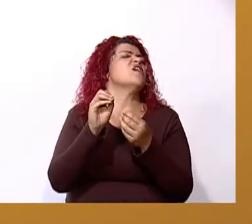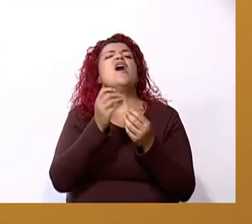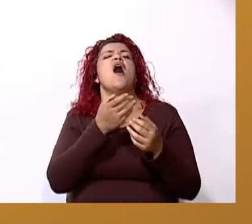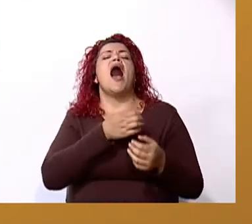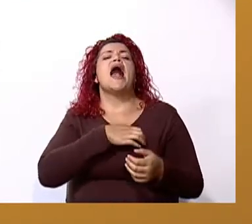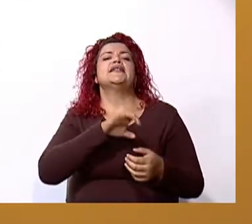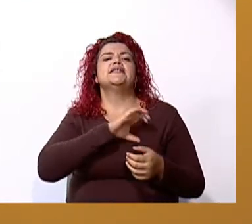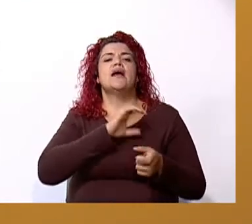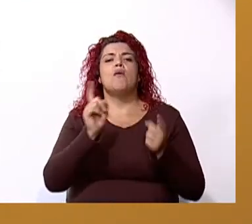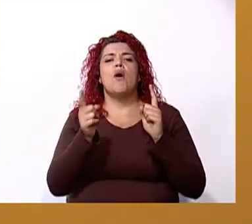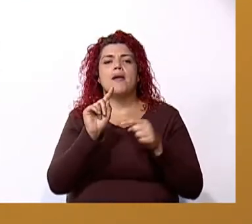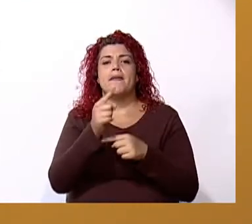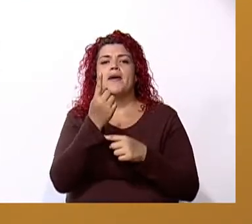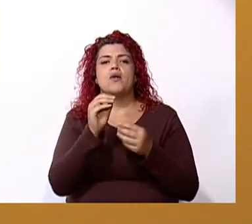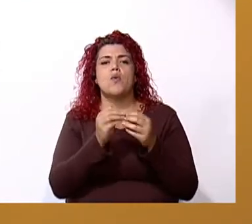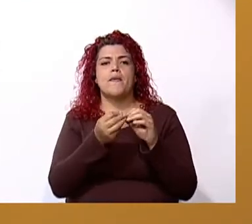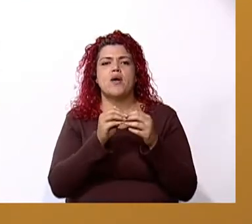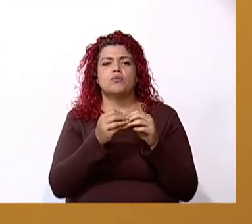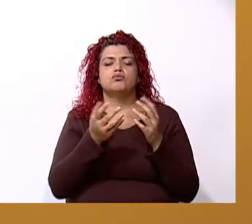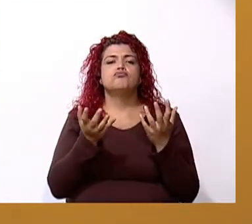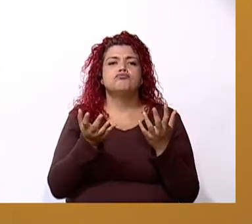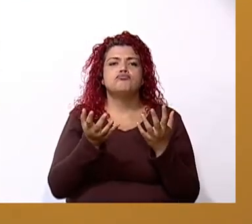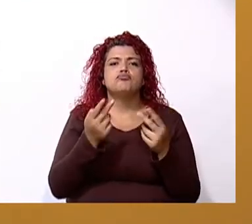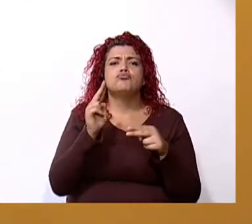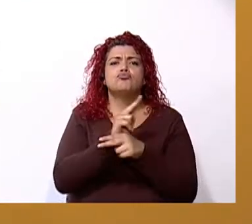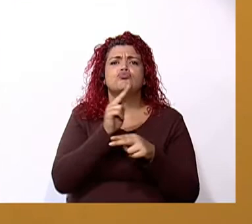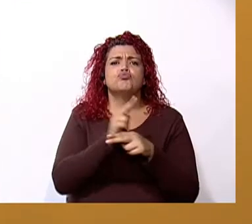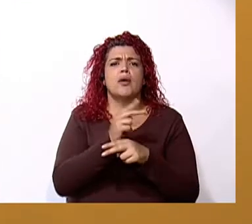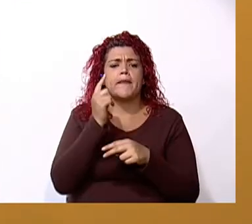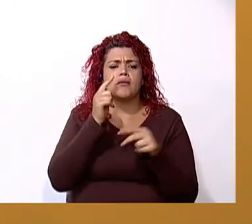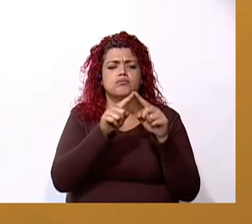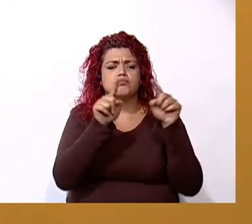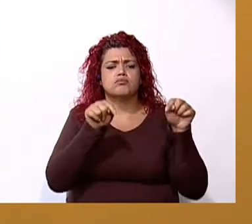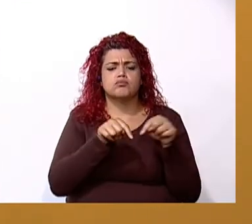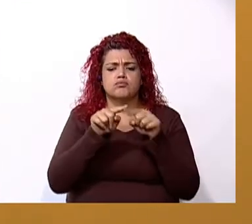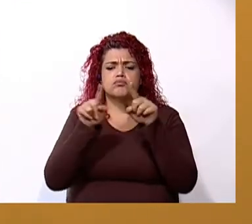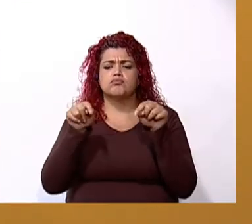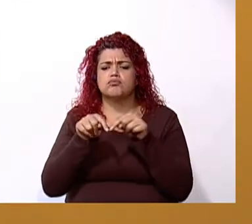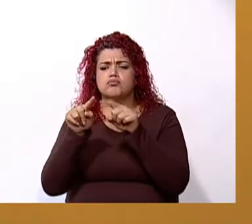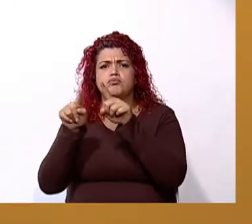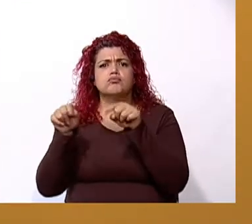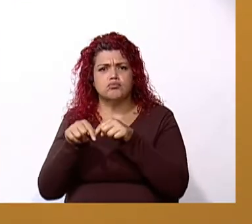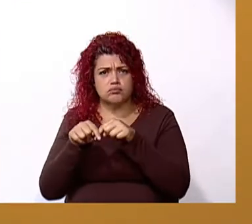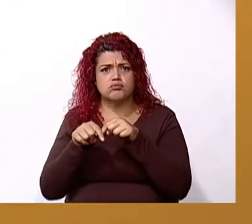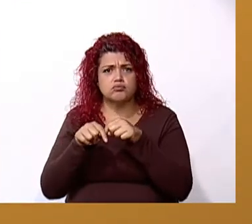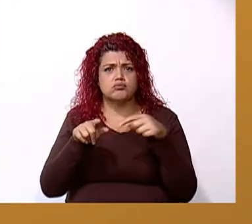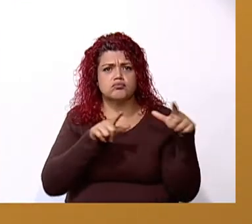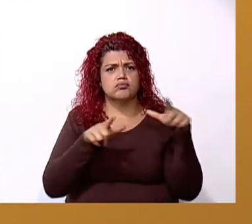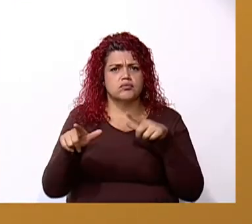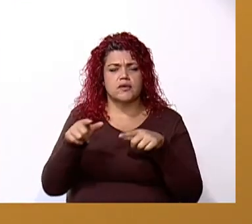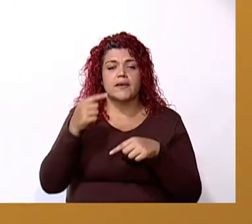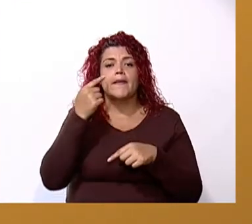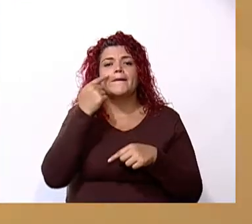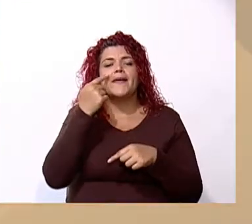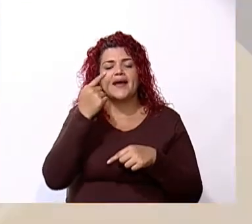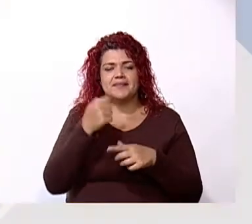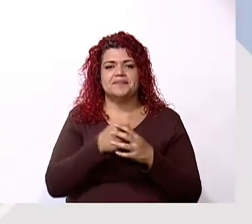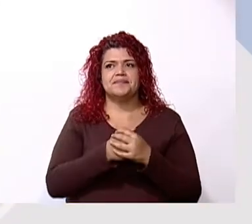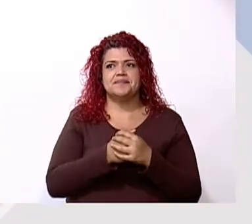el que vamos a formar utilizando nuestras 4 fichas. ¿Estamos listos? Veamos la siguiente